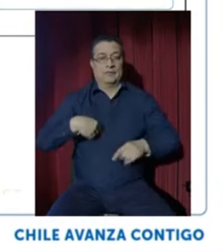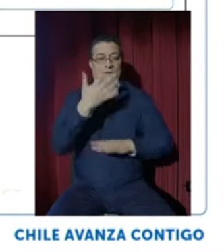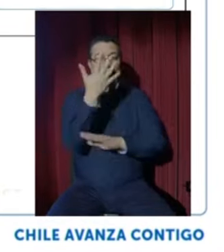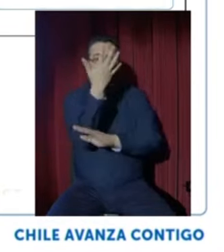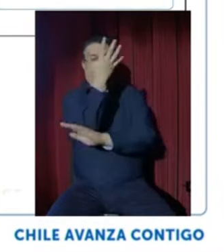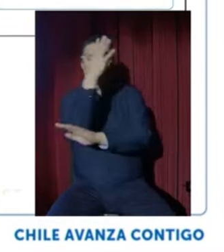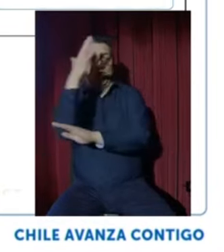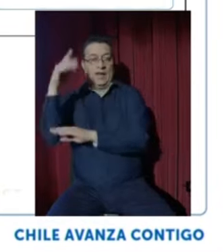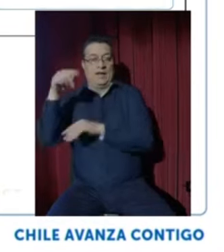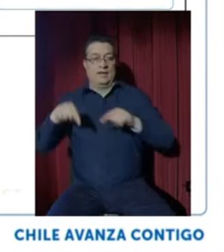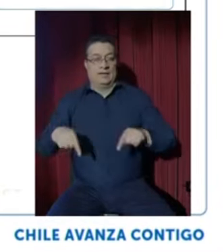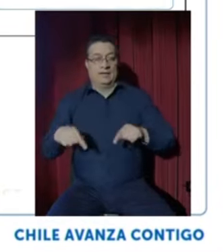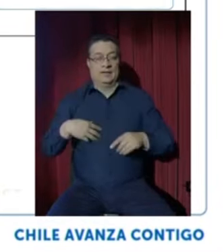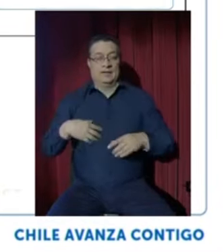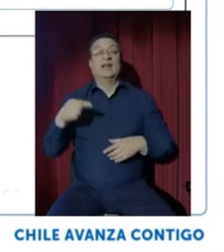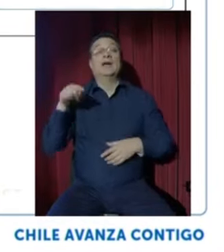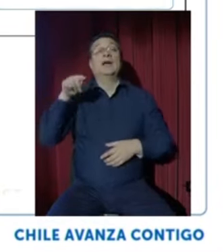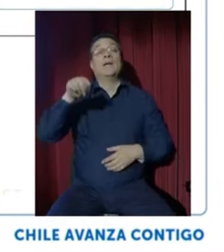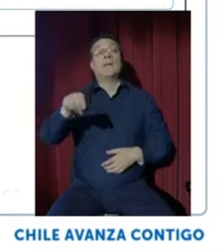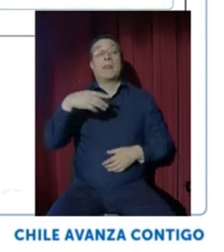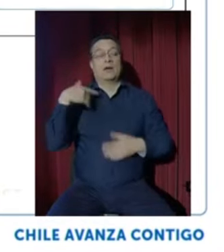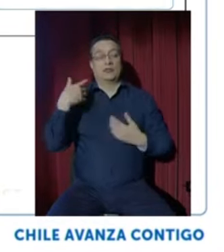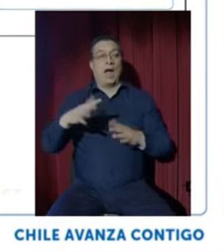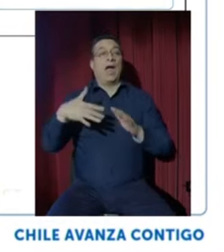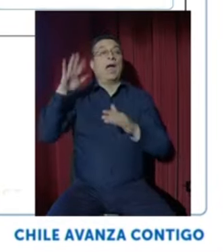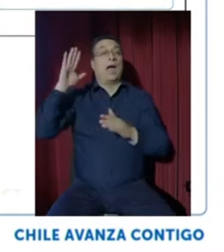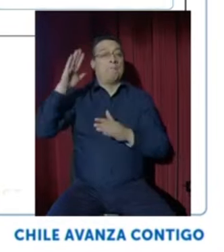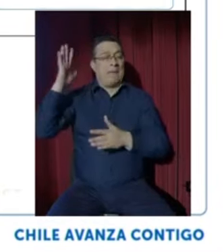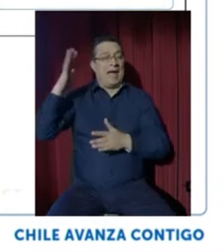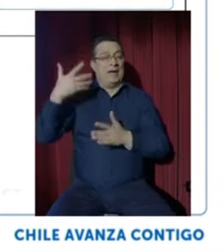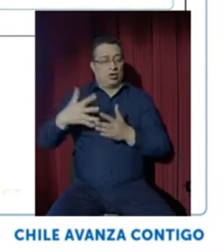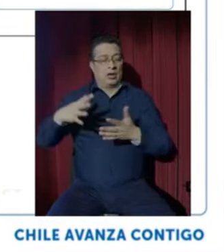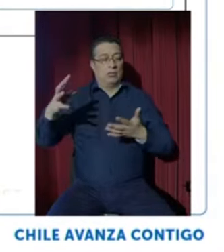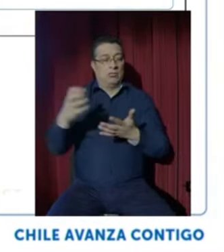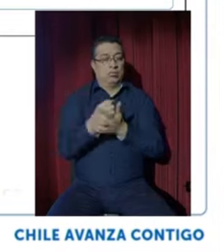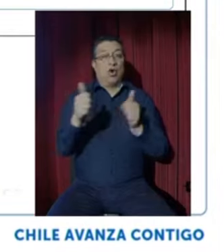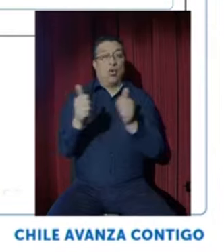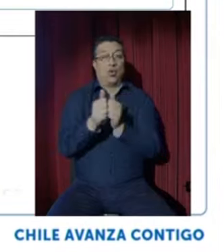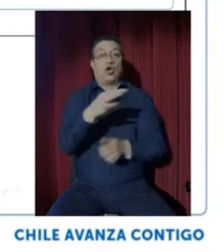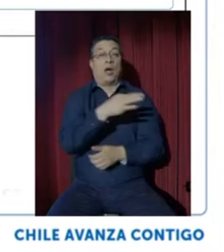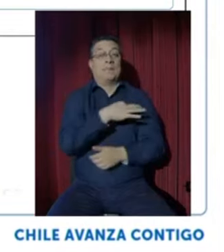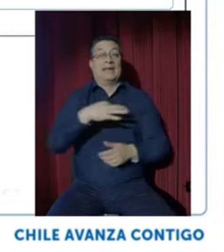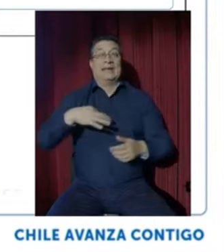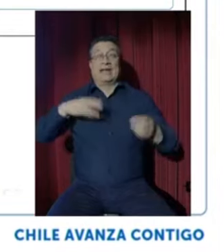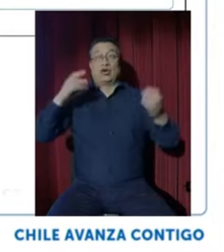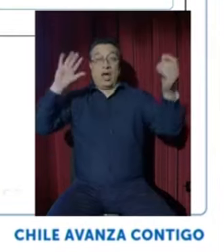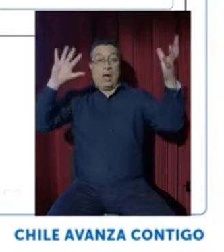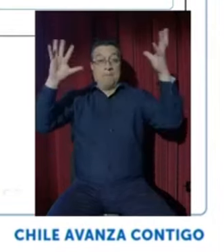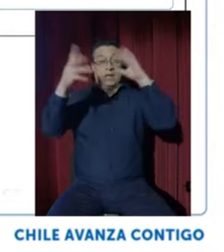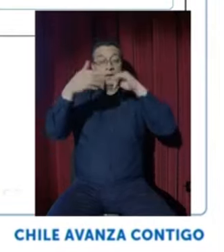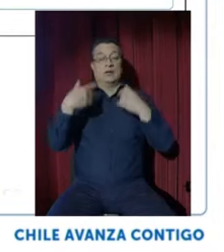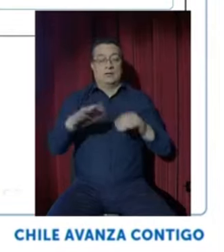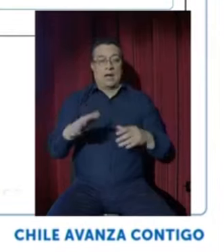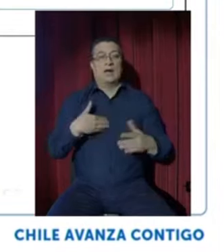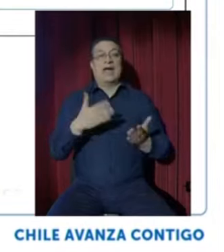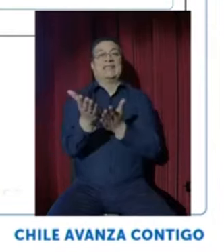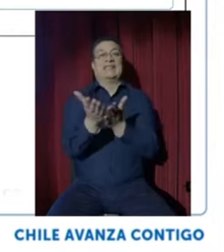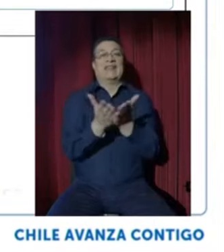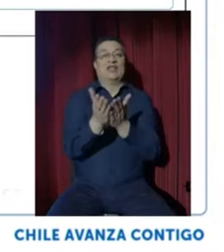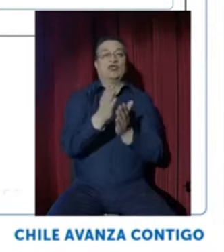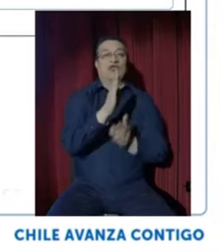forestal eh ya logramos el granito en conjunto con el Ministerio de medio ambiente de tener un servicio de